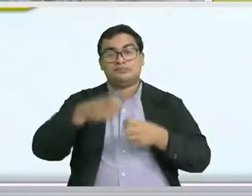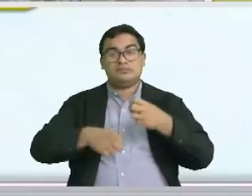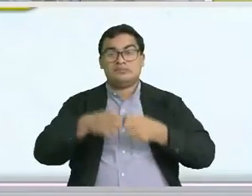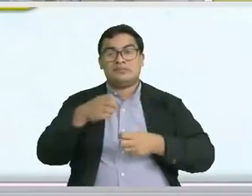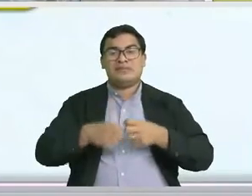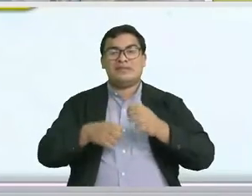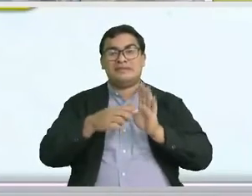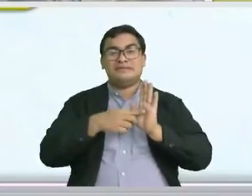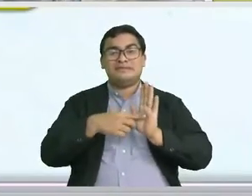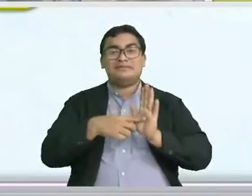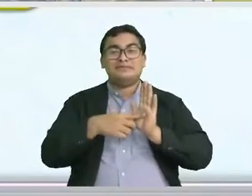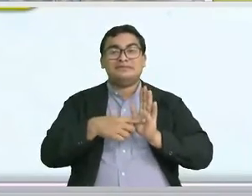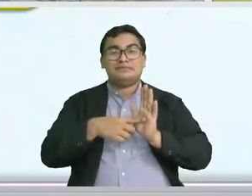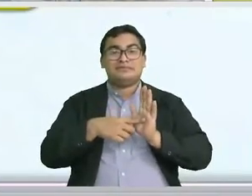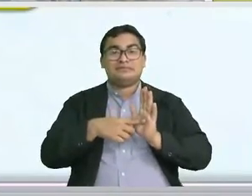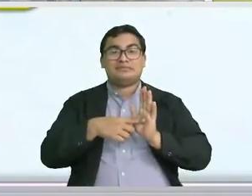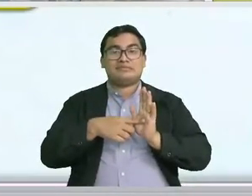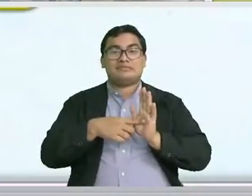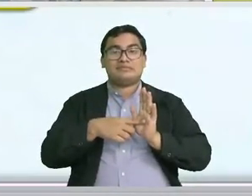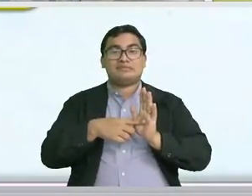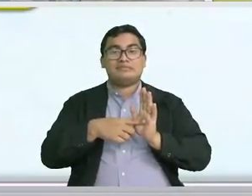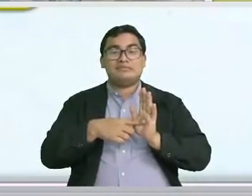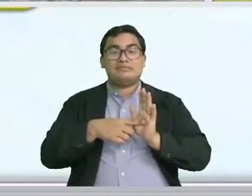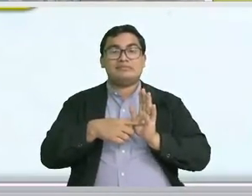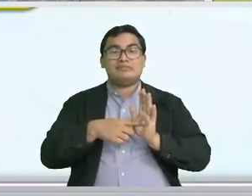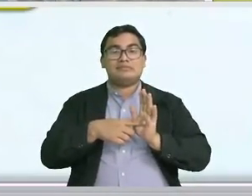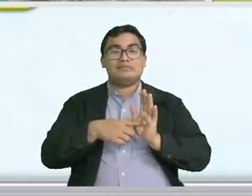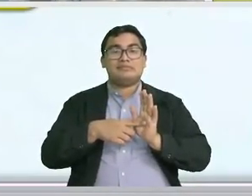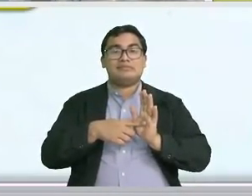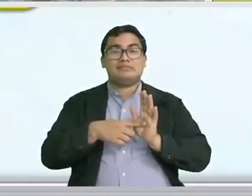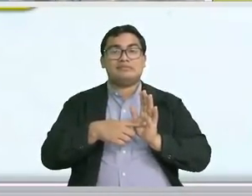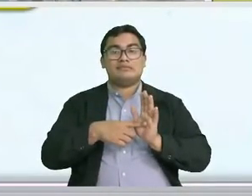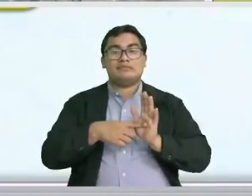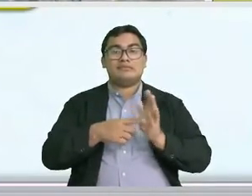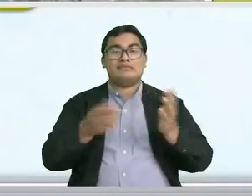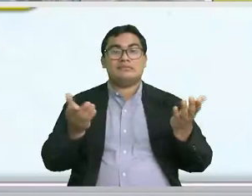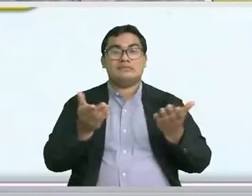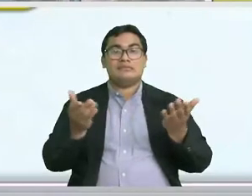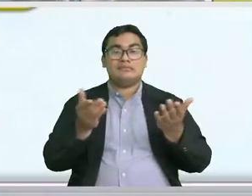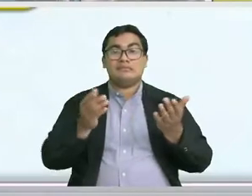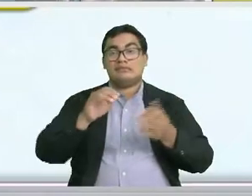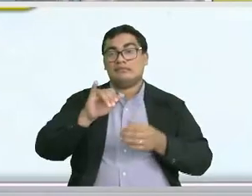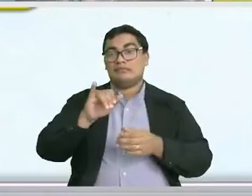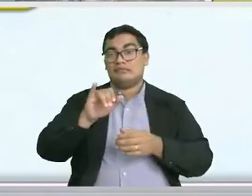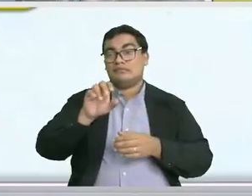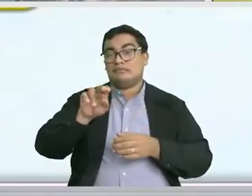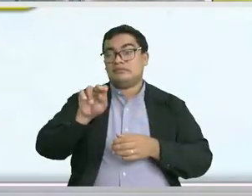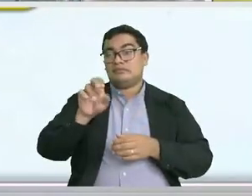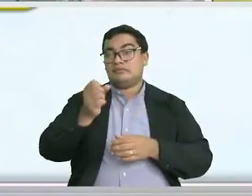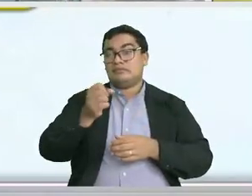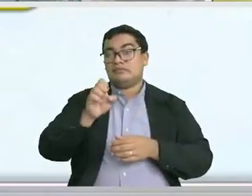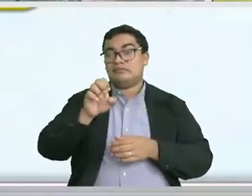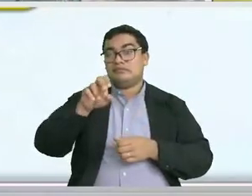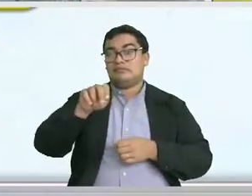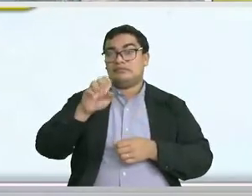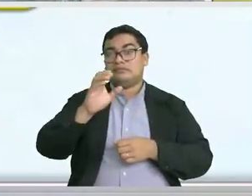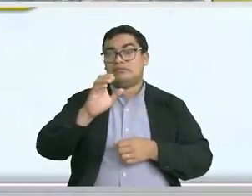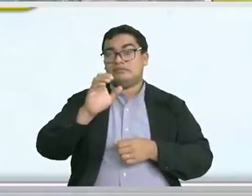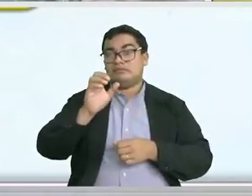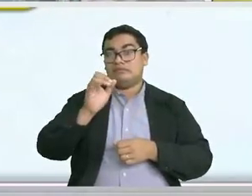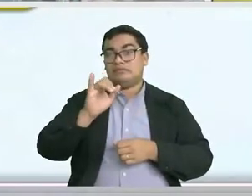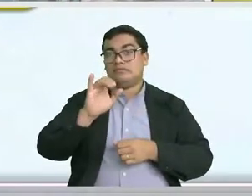presenta en esta condición. La insensibilidad, por eso se llama insensibilidad